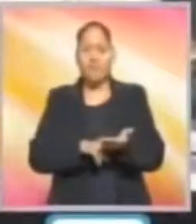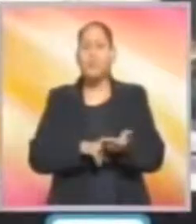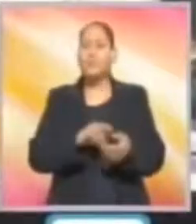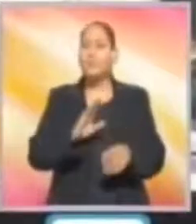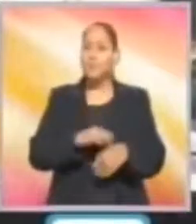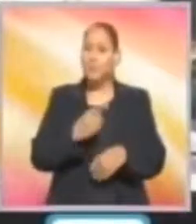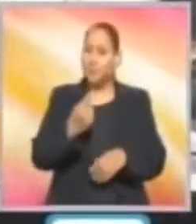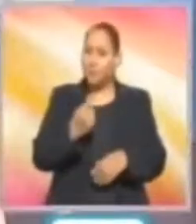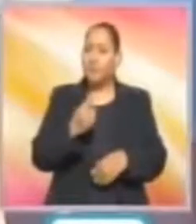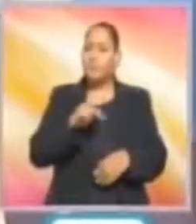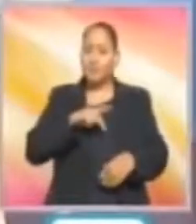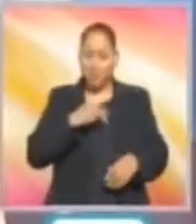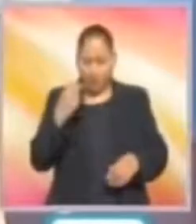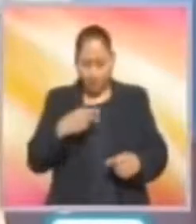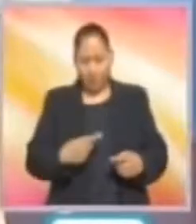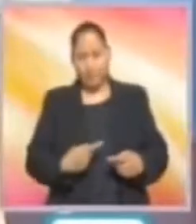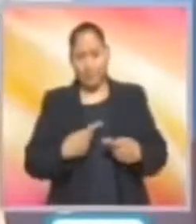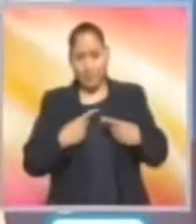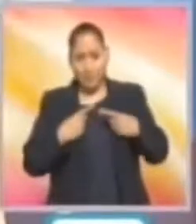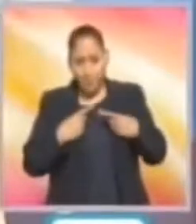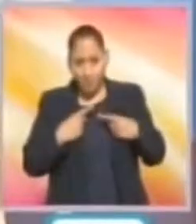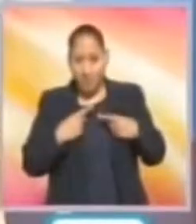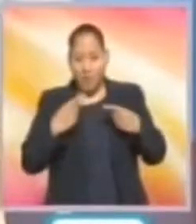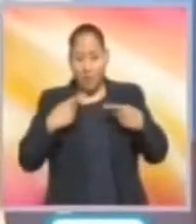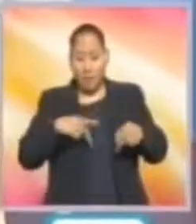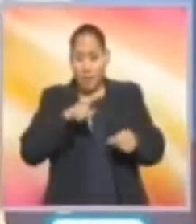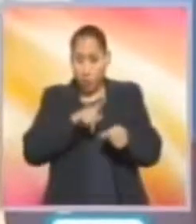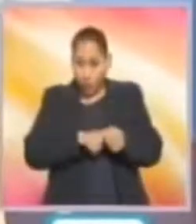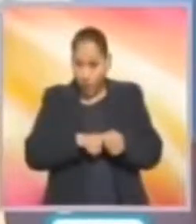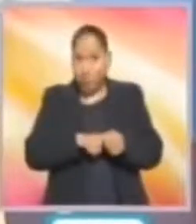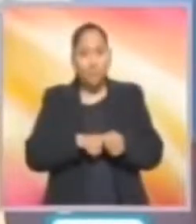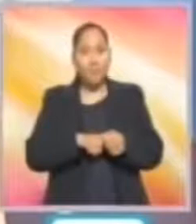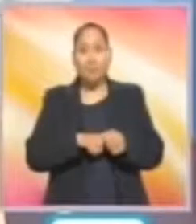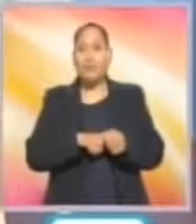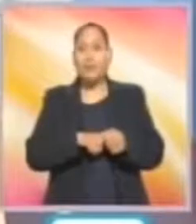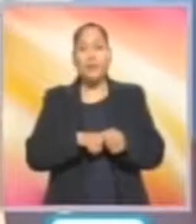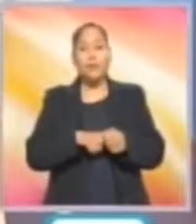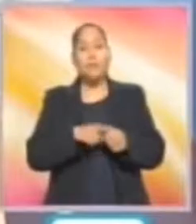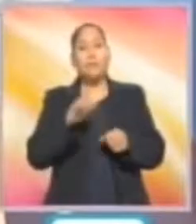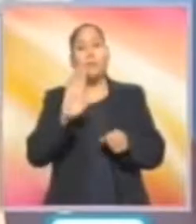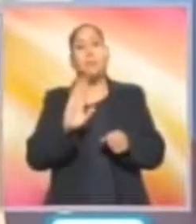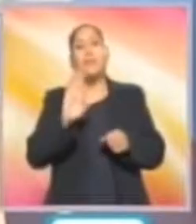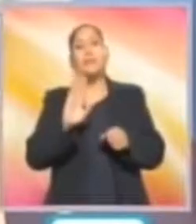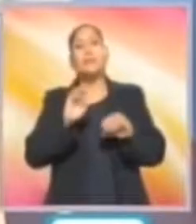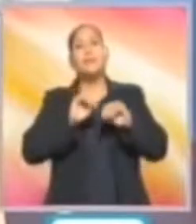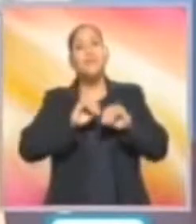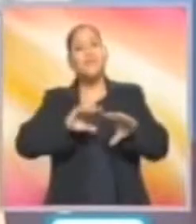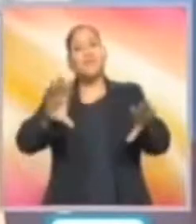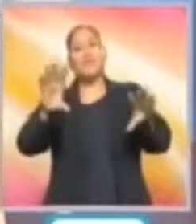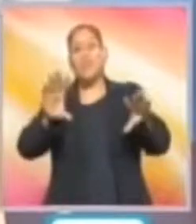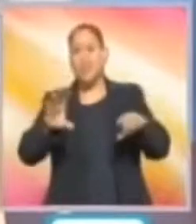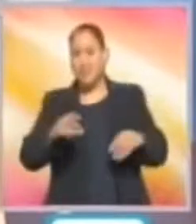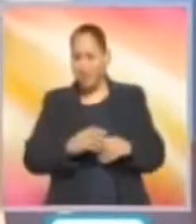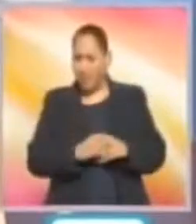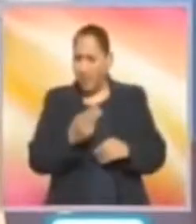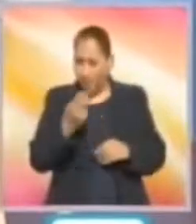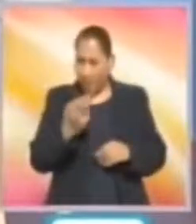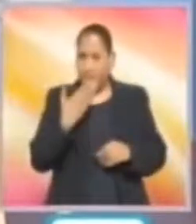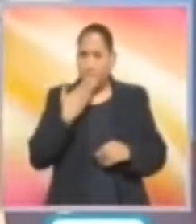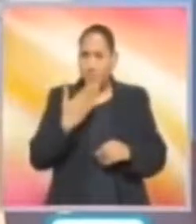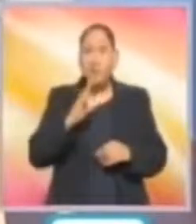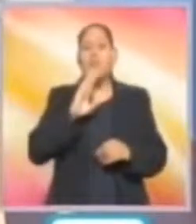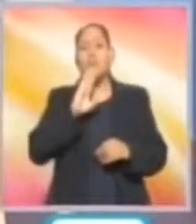Humberto, nuestros datos no son personales, se están haciendo cada vez más públicos, ¿no es así? ¿Deberían o no deberían? Es la gran pregunta